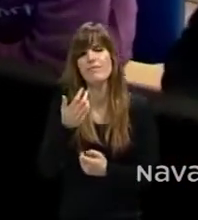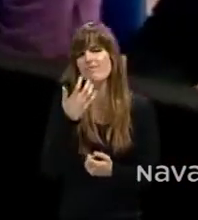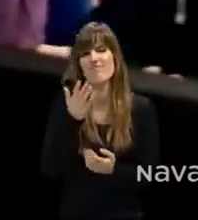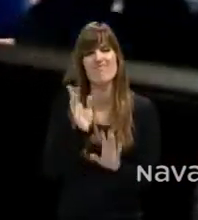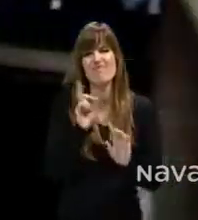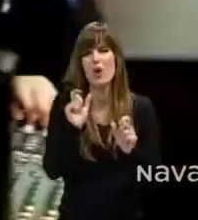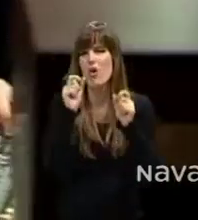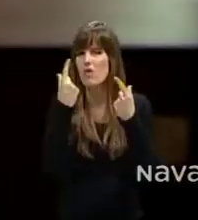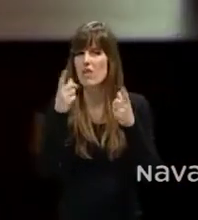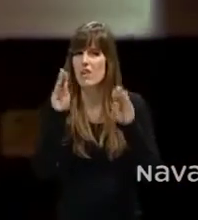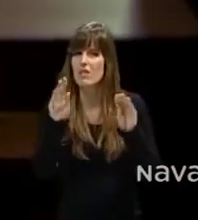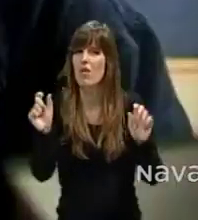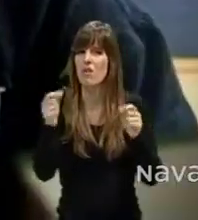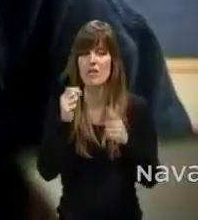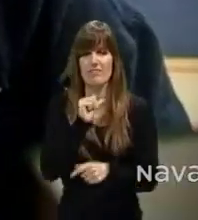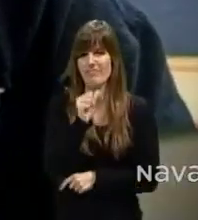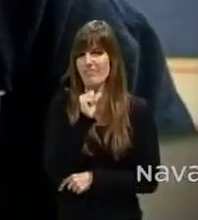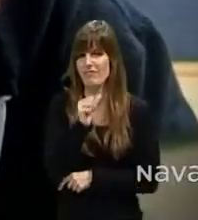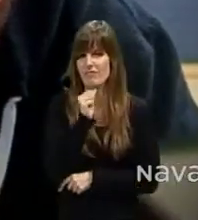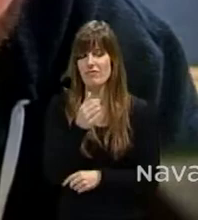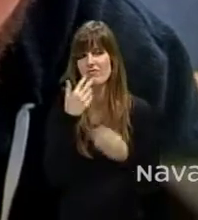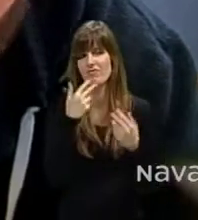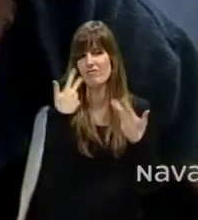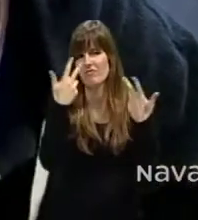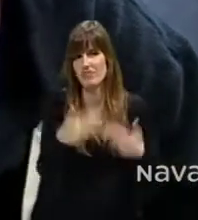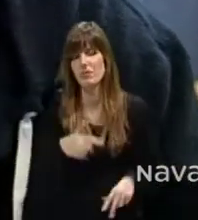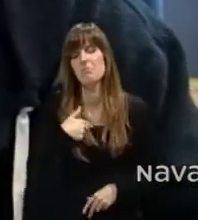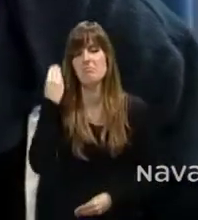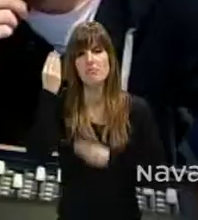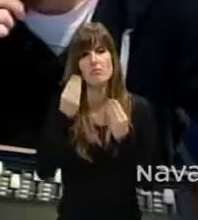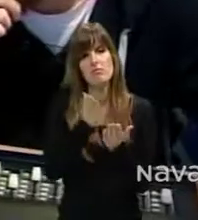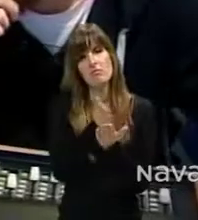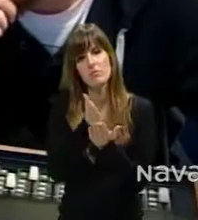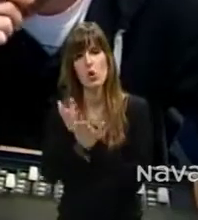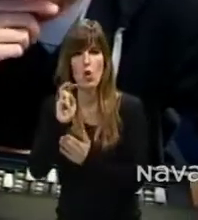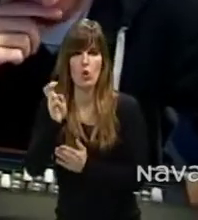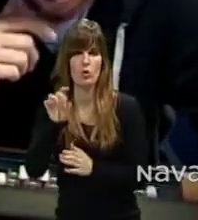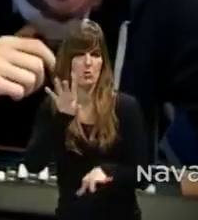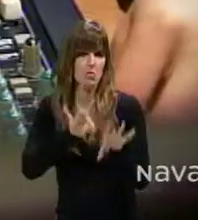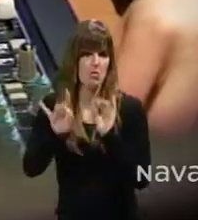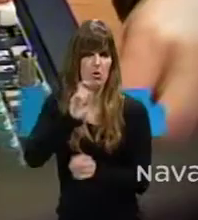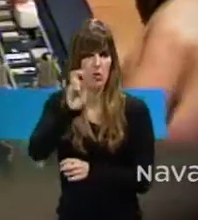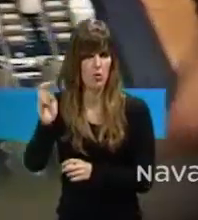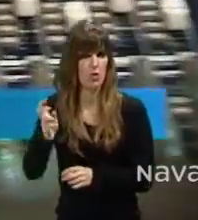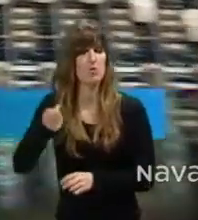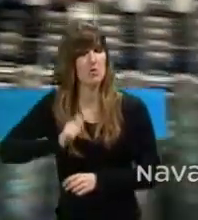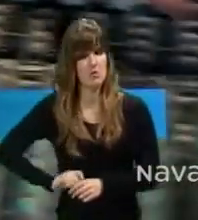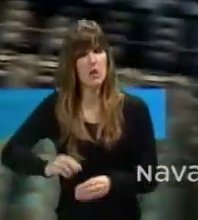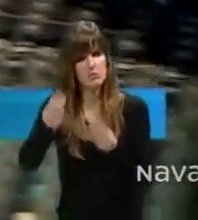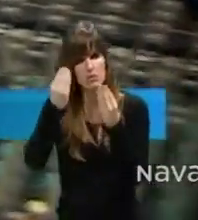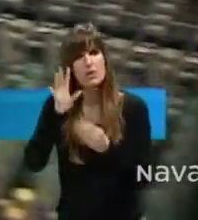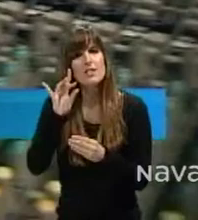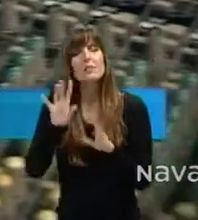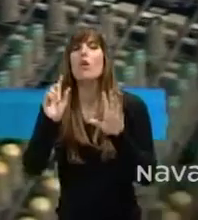formal de la formación y entonces deciden al margen de la formación reglada seguir su formación profesional, su formación